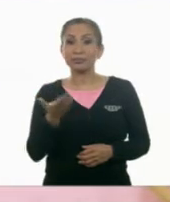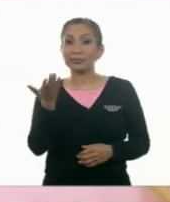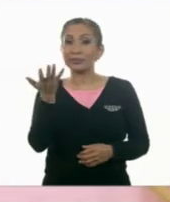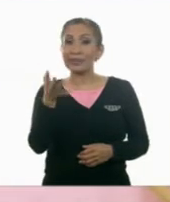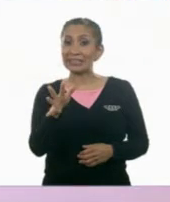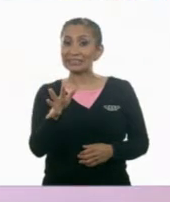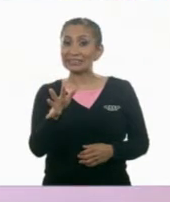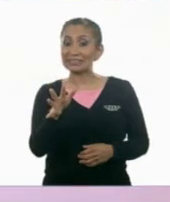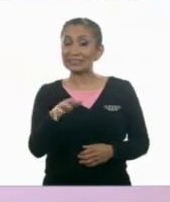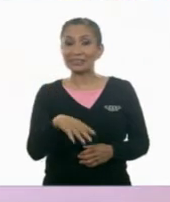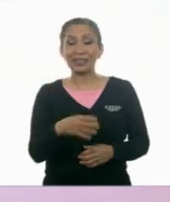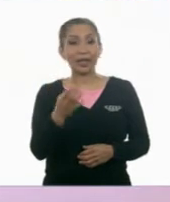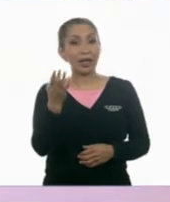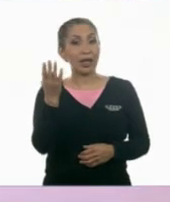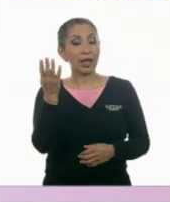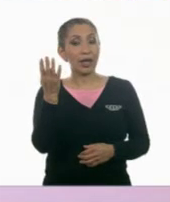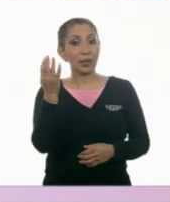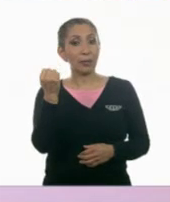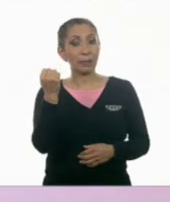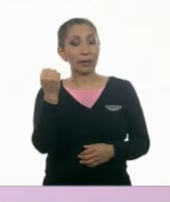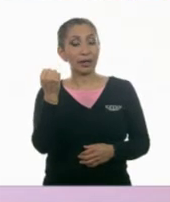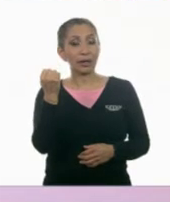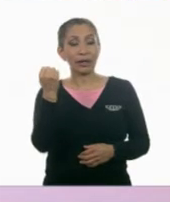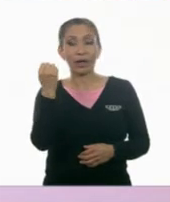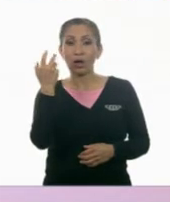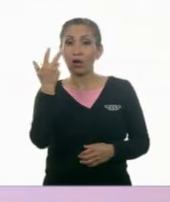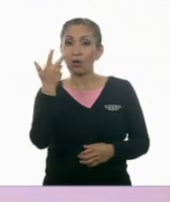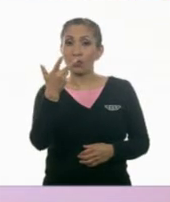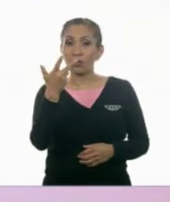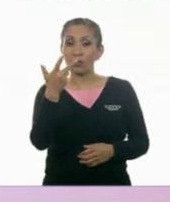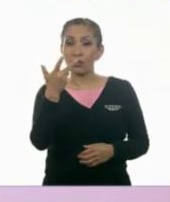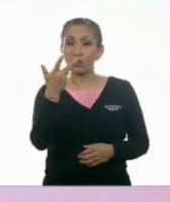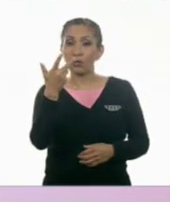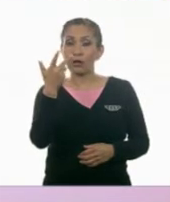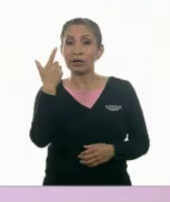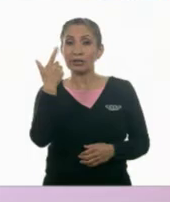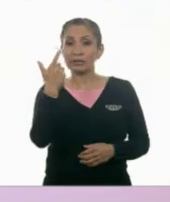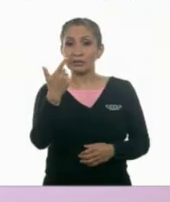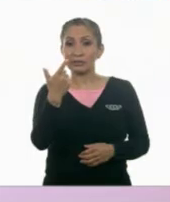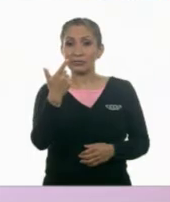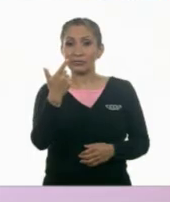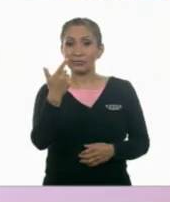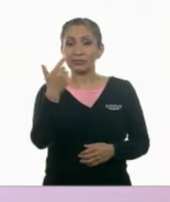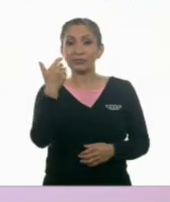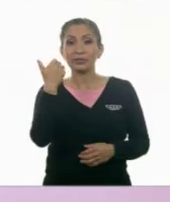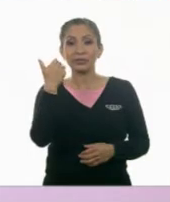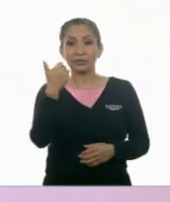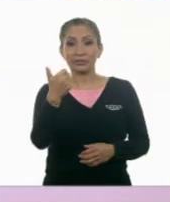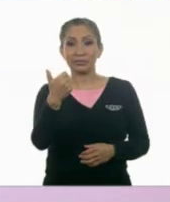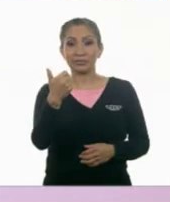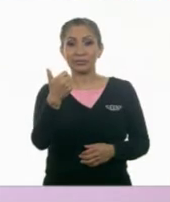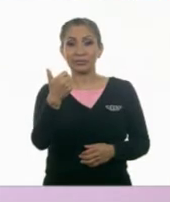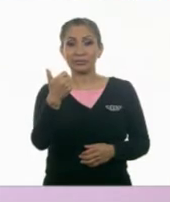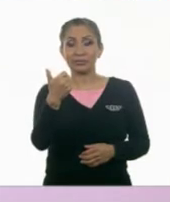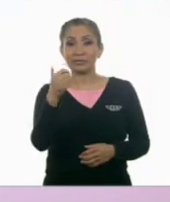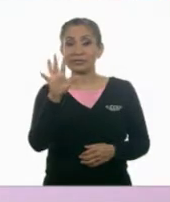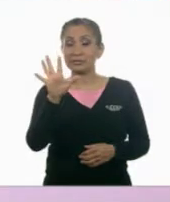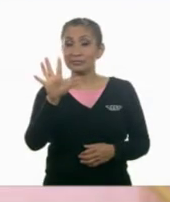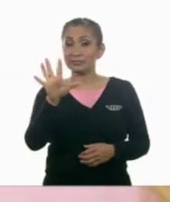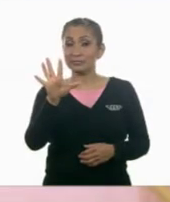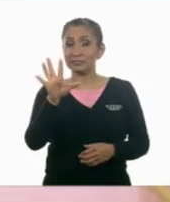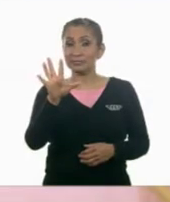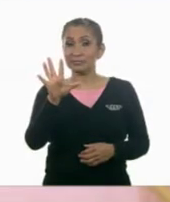10. 9. 8. 7. 6.